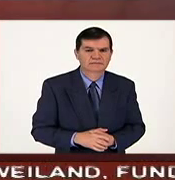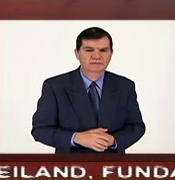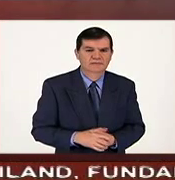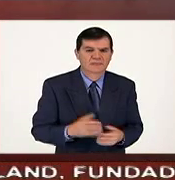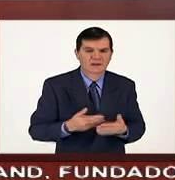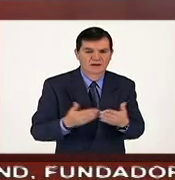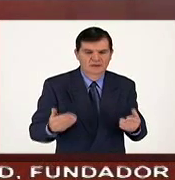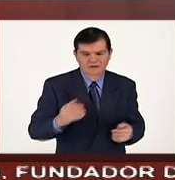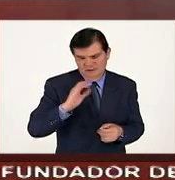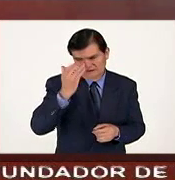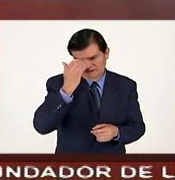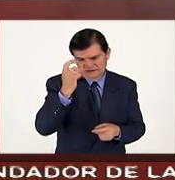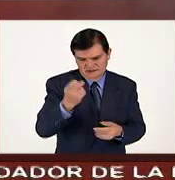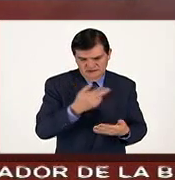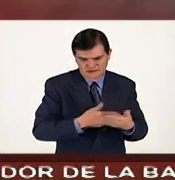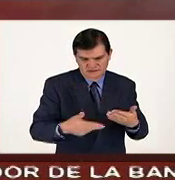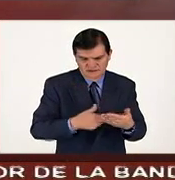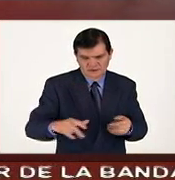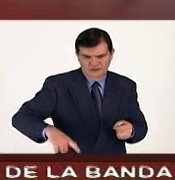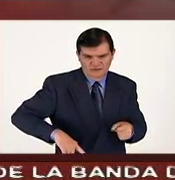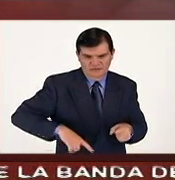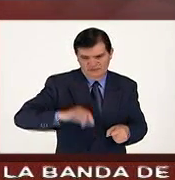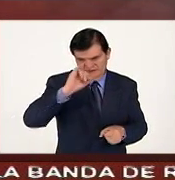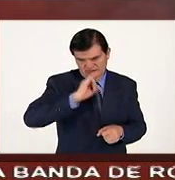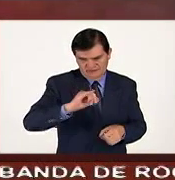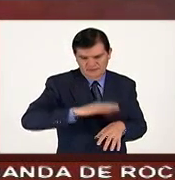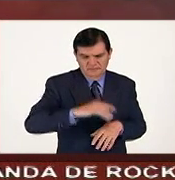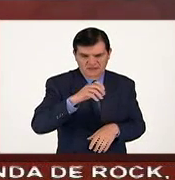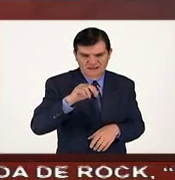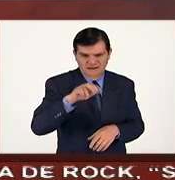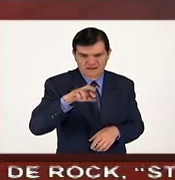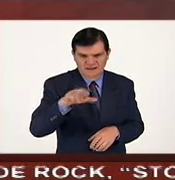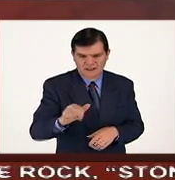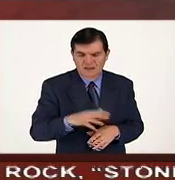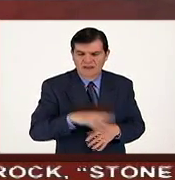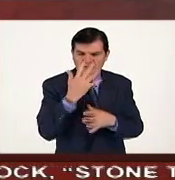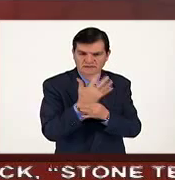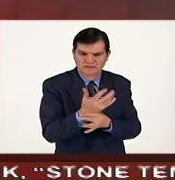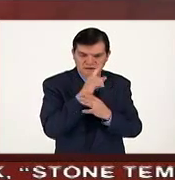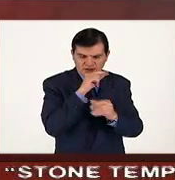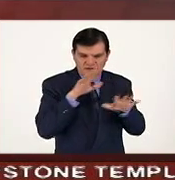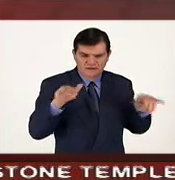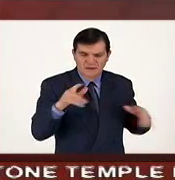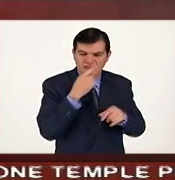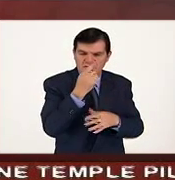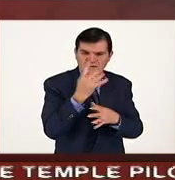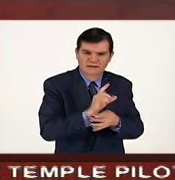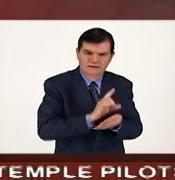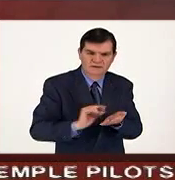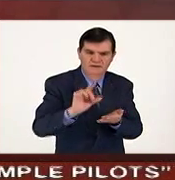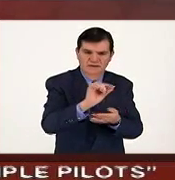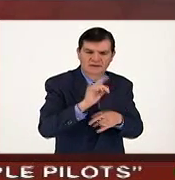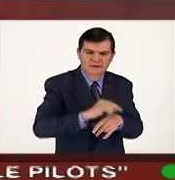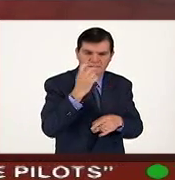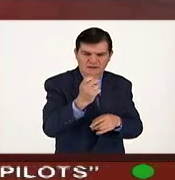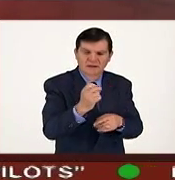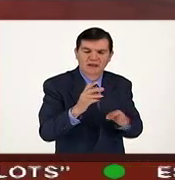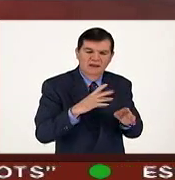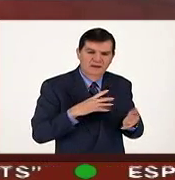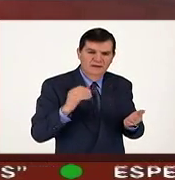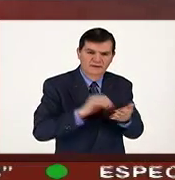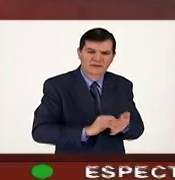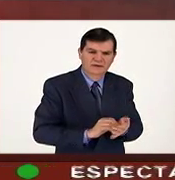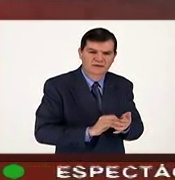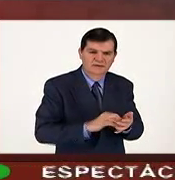Ahora, después de conocer este resultado, el jefe de gobierno del Distrito Federal, Miguel Ángel Mancera, manifestó en su Twitter que el resultado de esta consulta va a